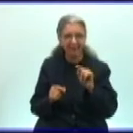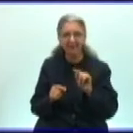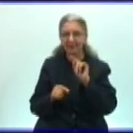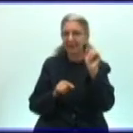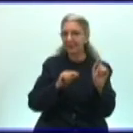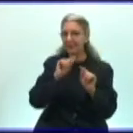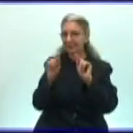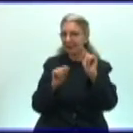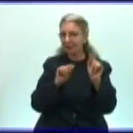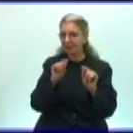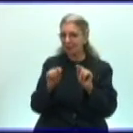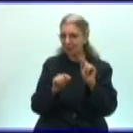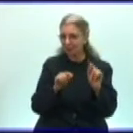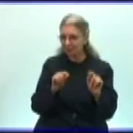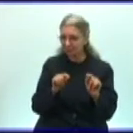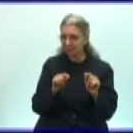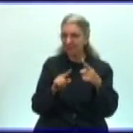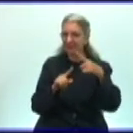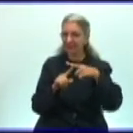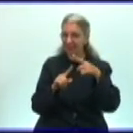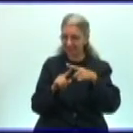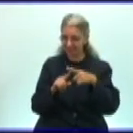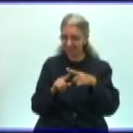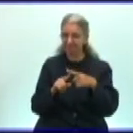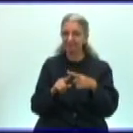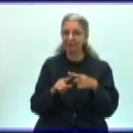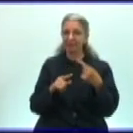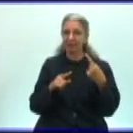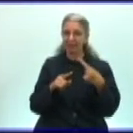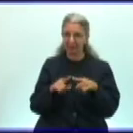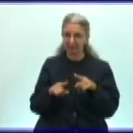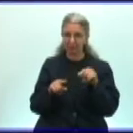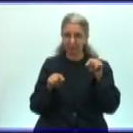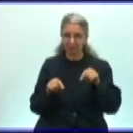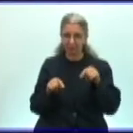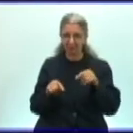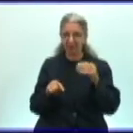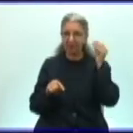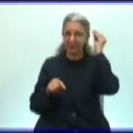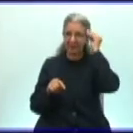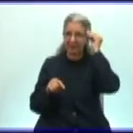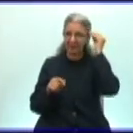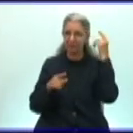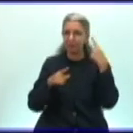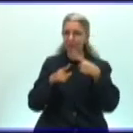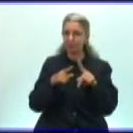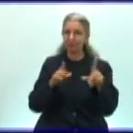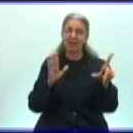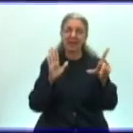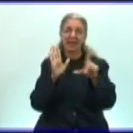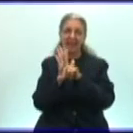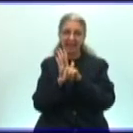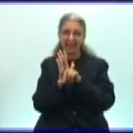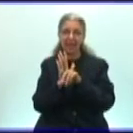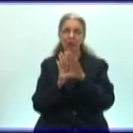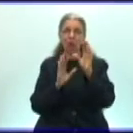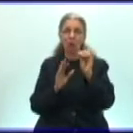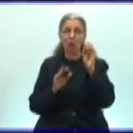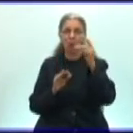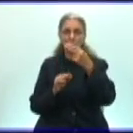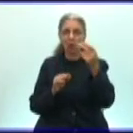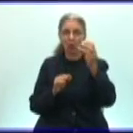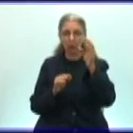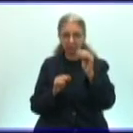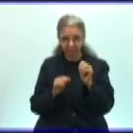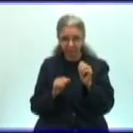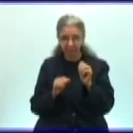habíamos dejado indicado de tarea. Conocimos la ley de Ohm, así como definimos su